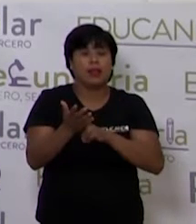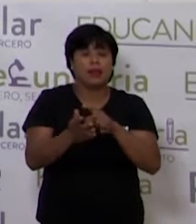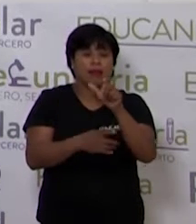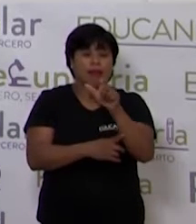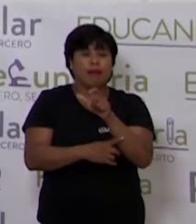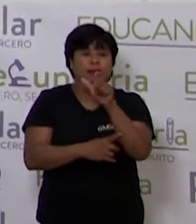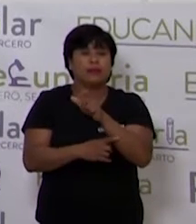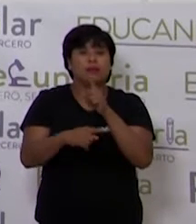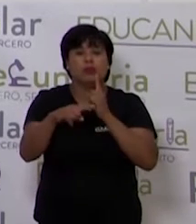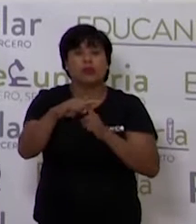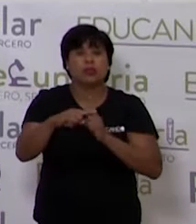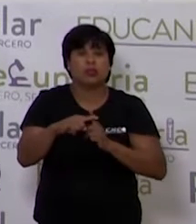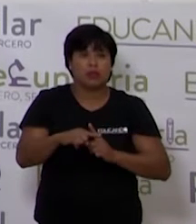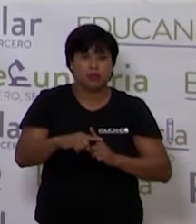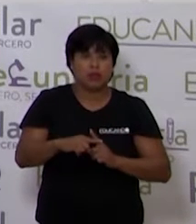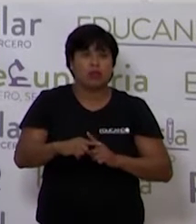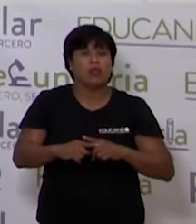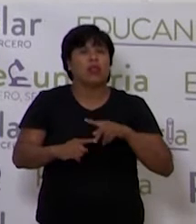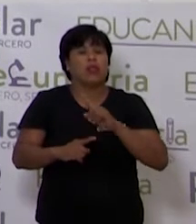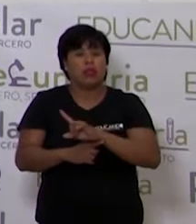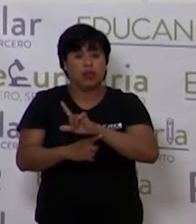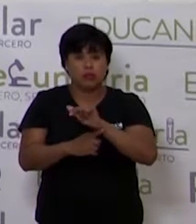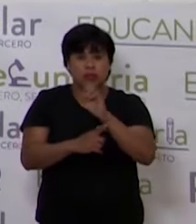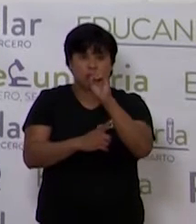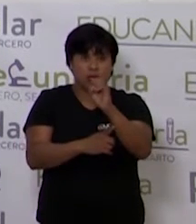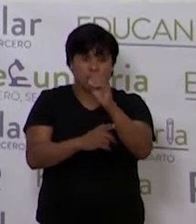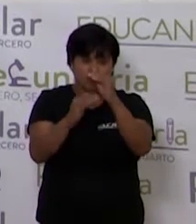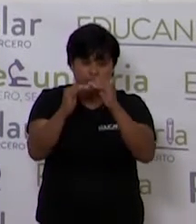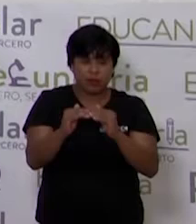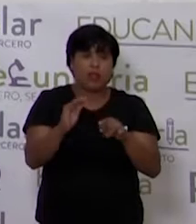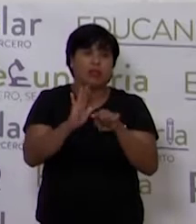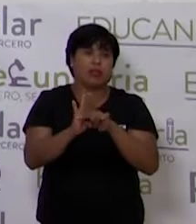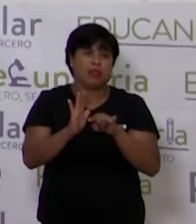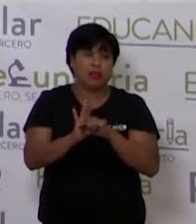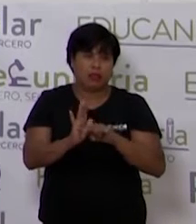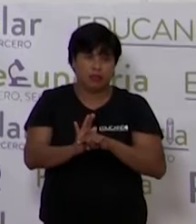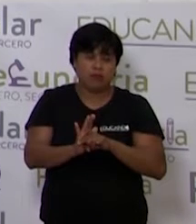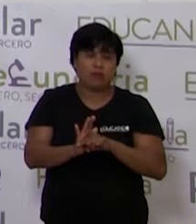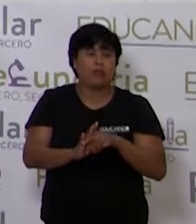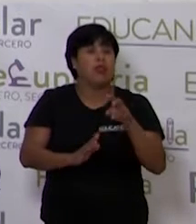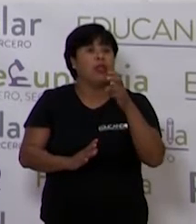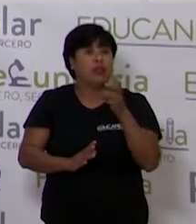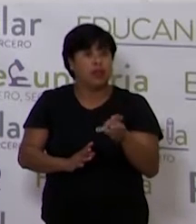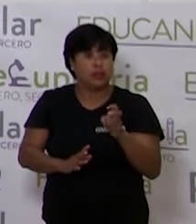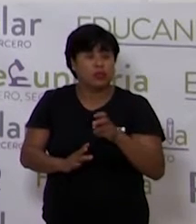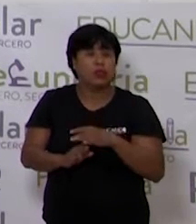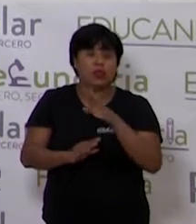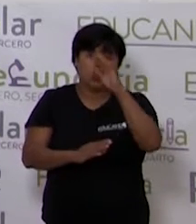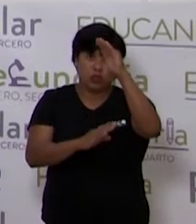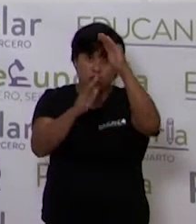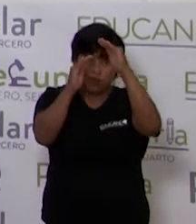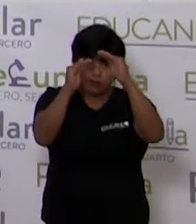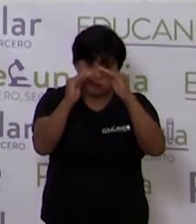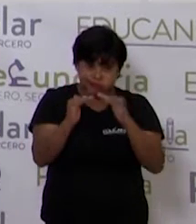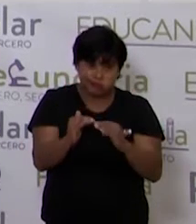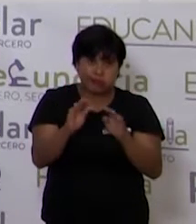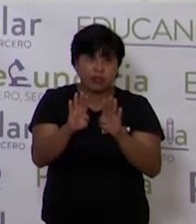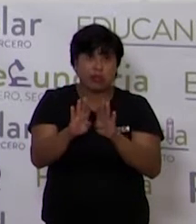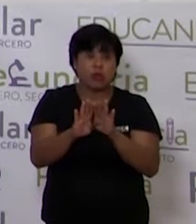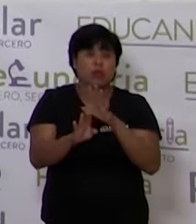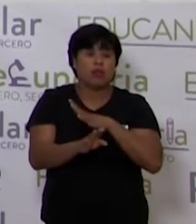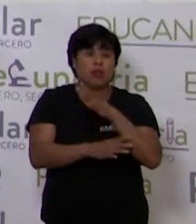son positivos y después del 0 son negativos. Y todos los valores de la